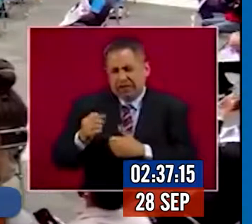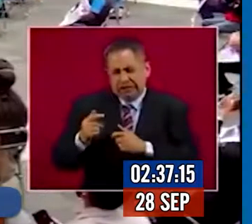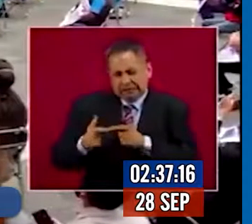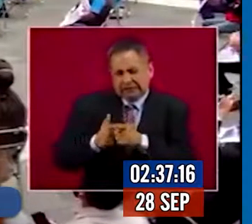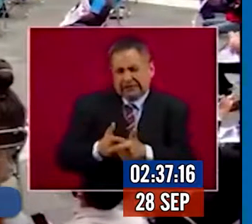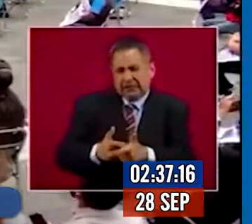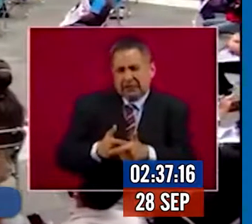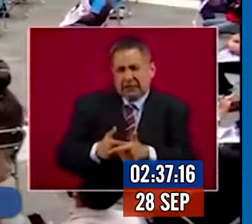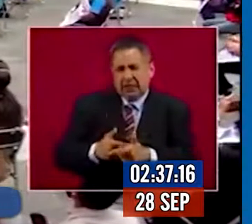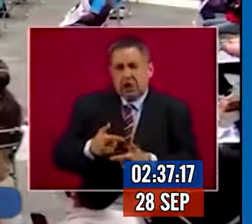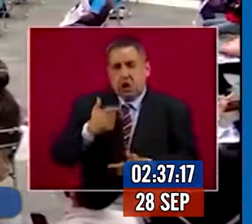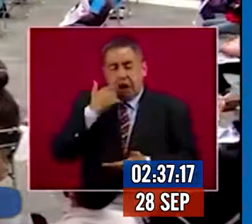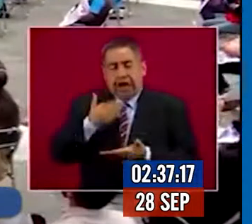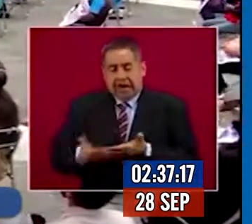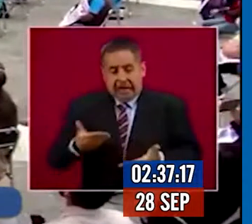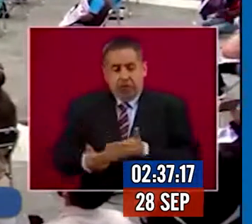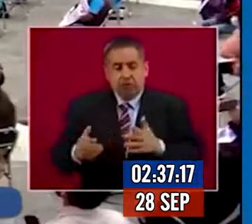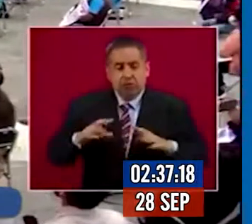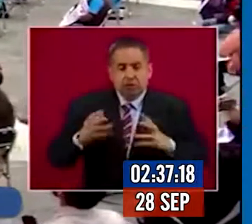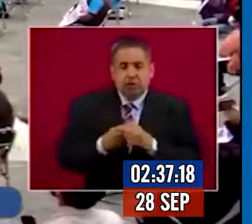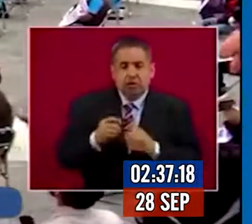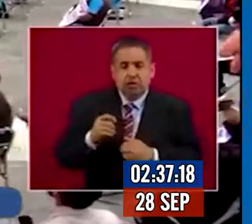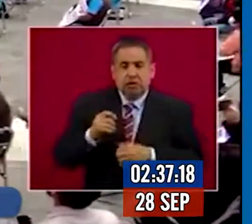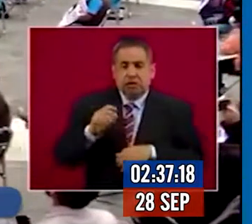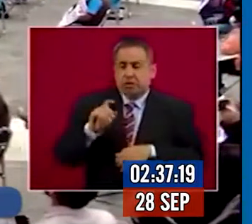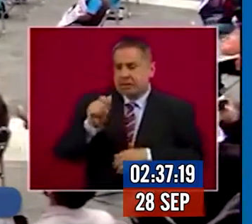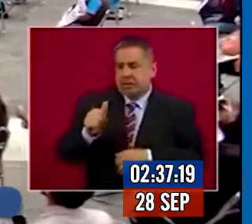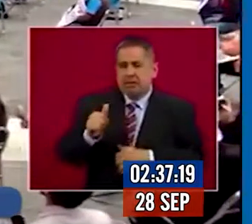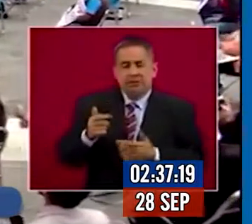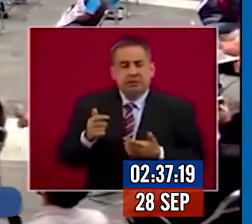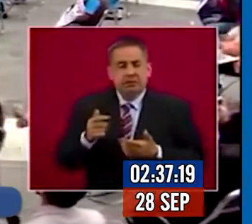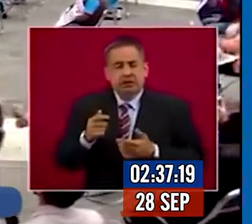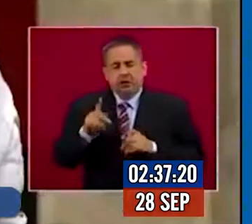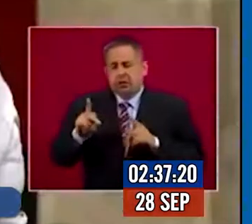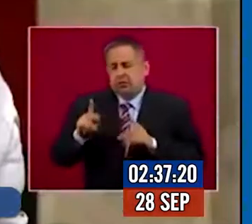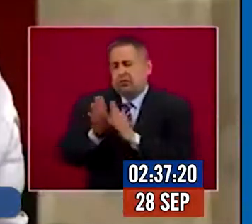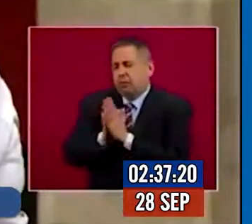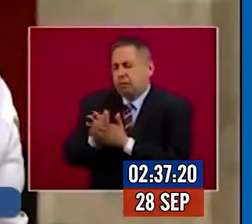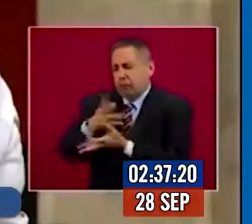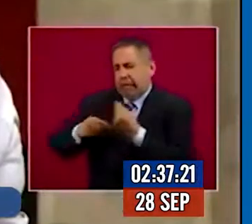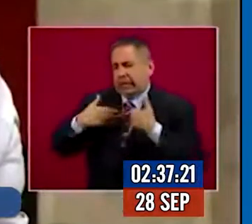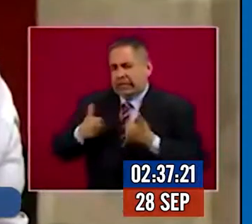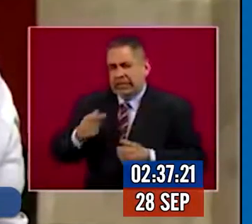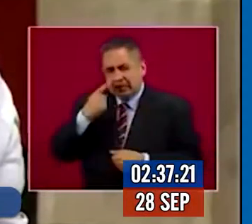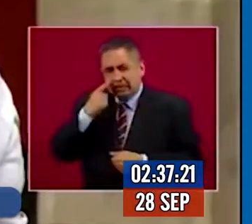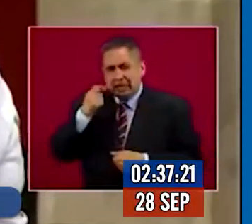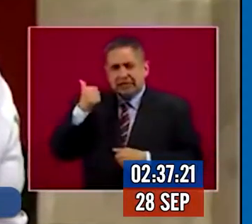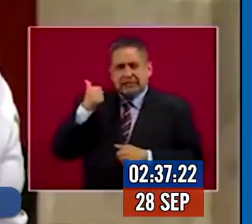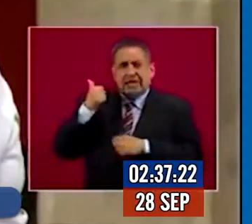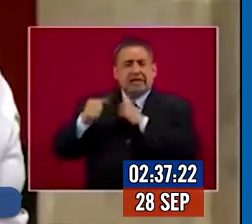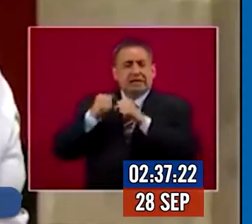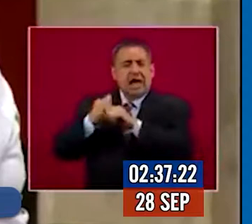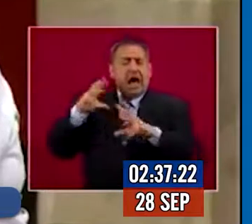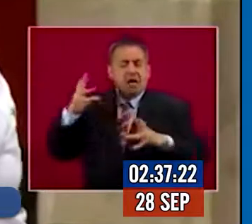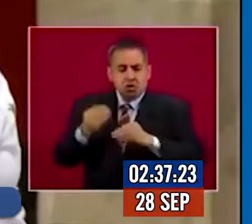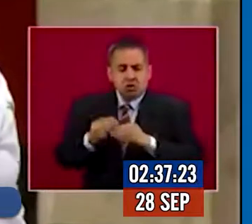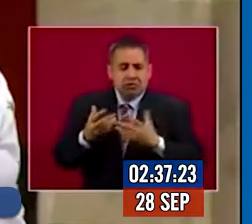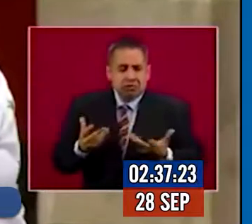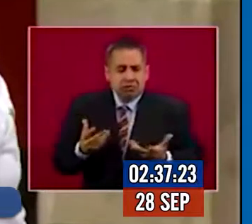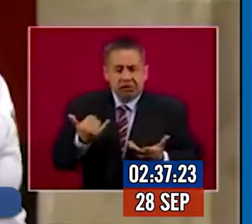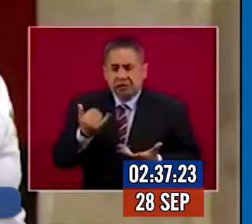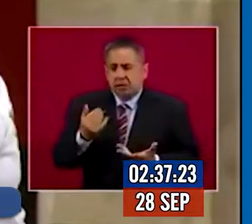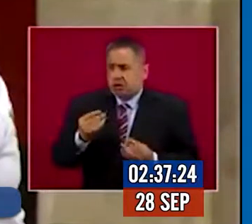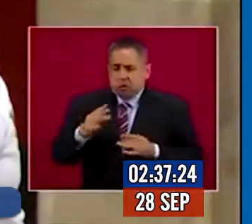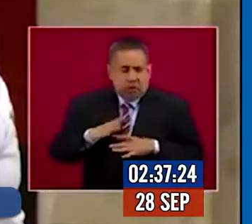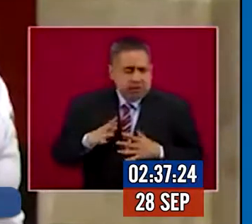queríamos llegar hoy 26 pues con algo más no entienda nos ya seis años y pues